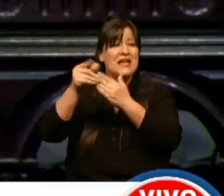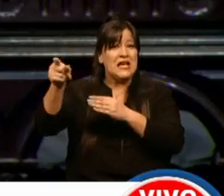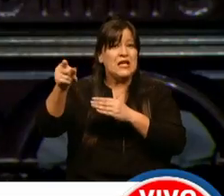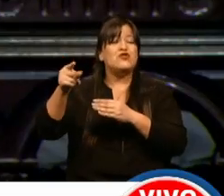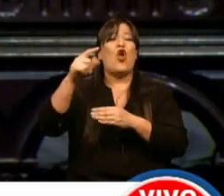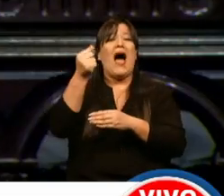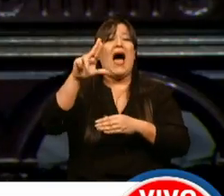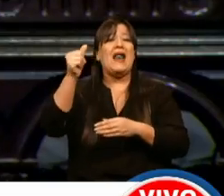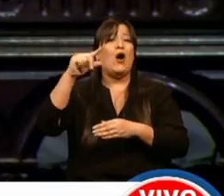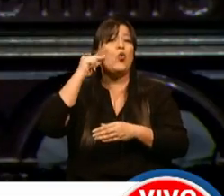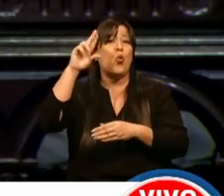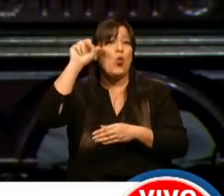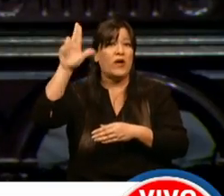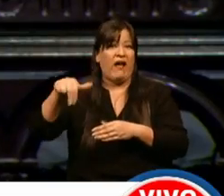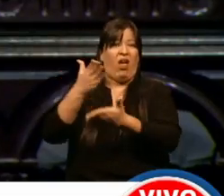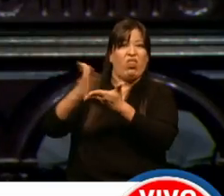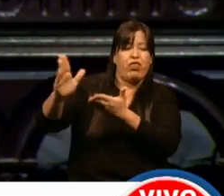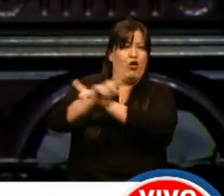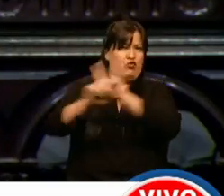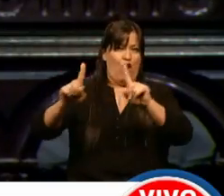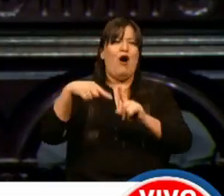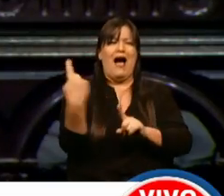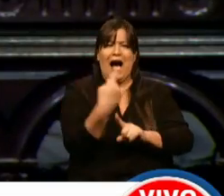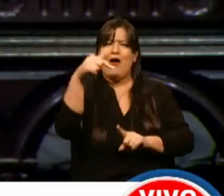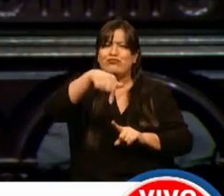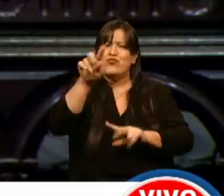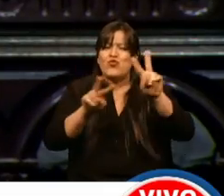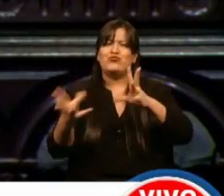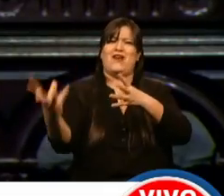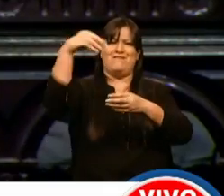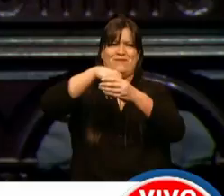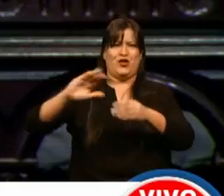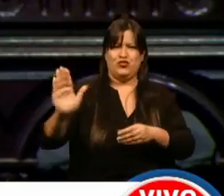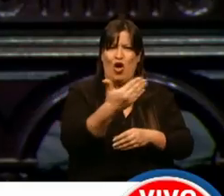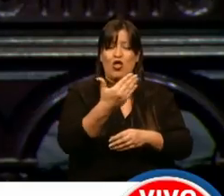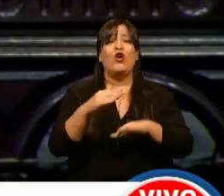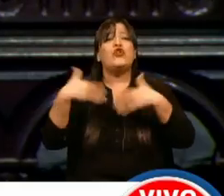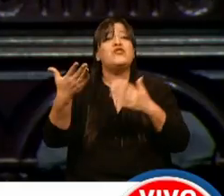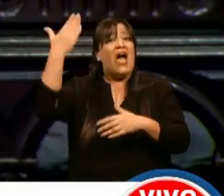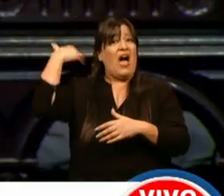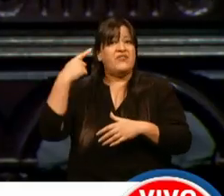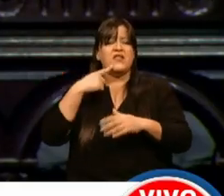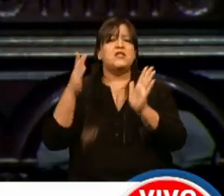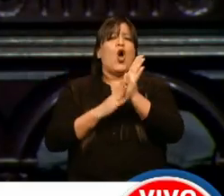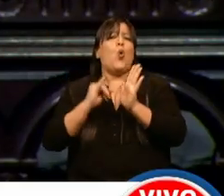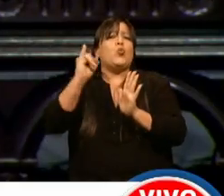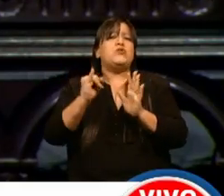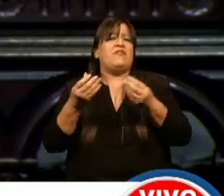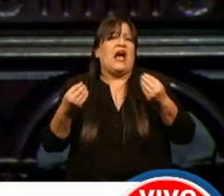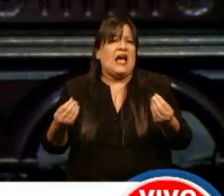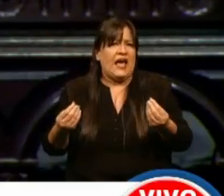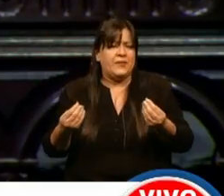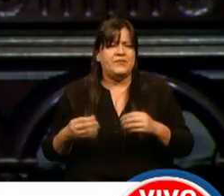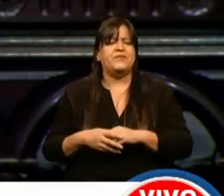aranguren para seguir esto y para seguir explicando cómo se justificaba todo